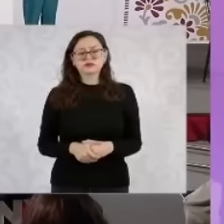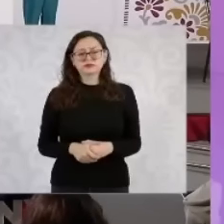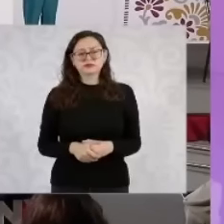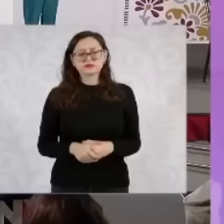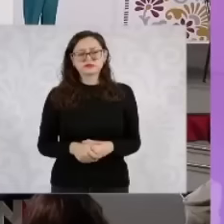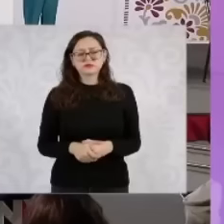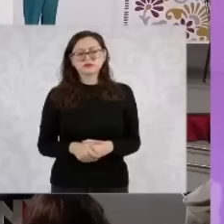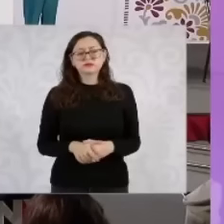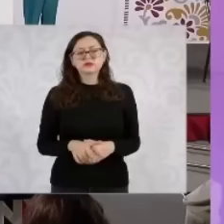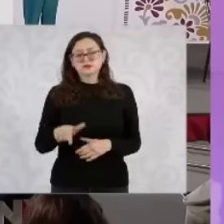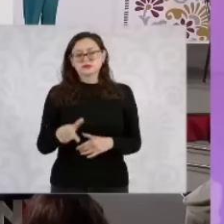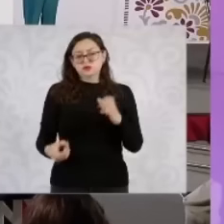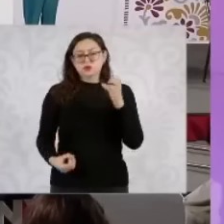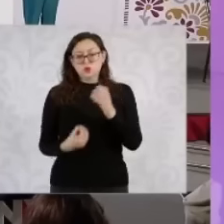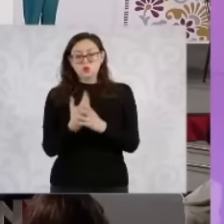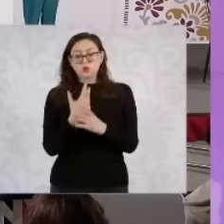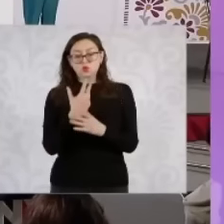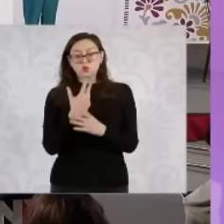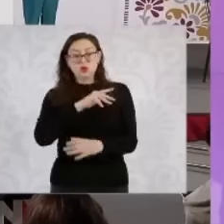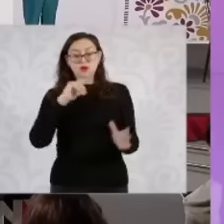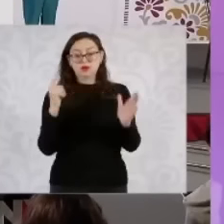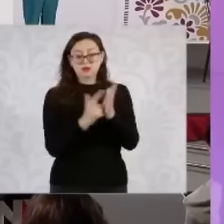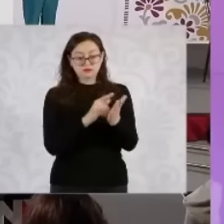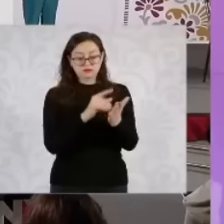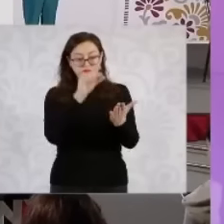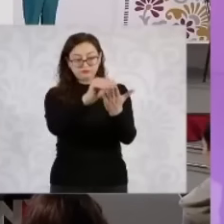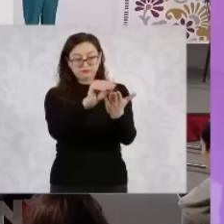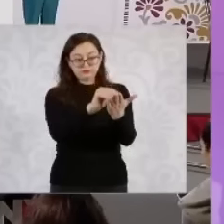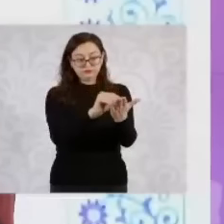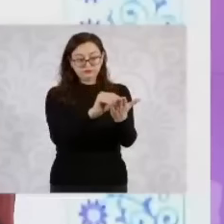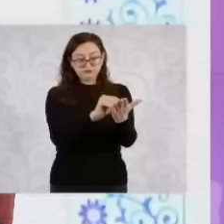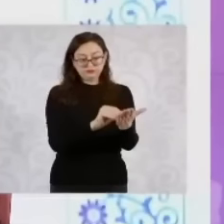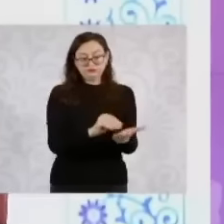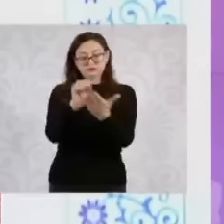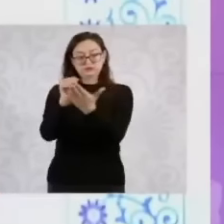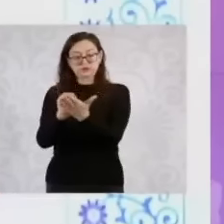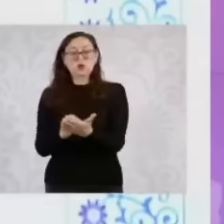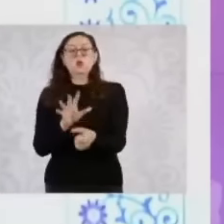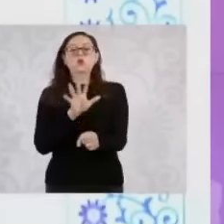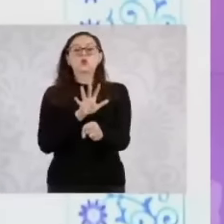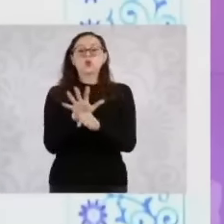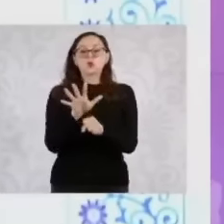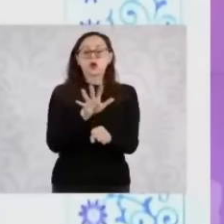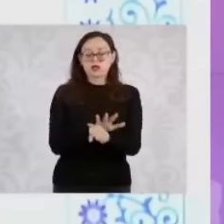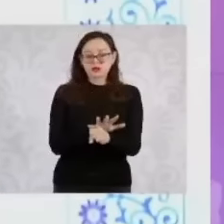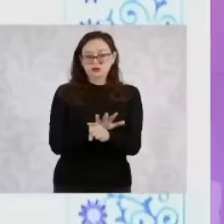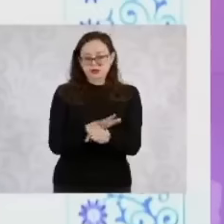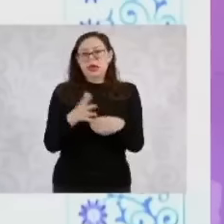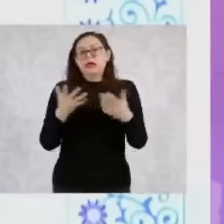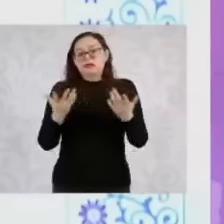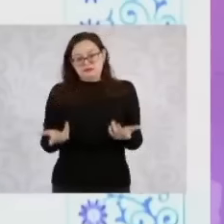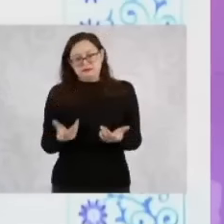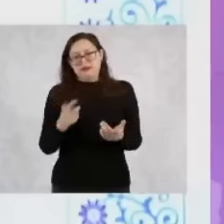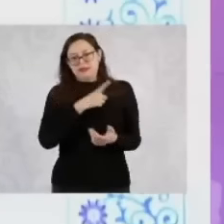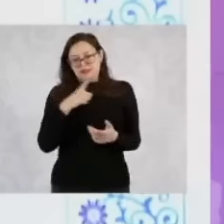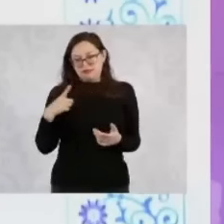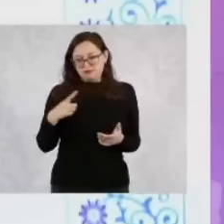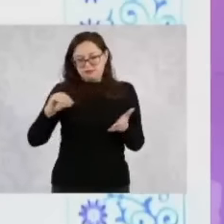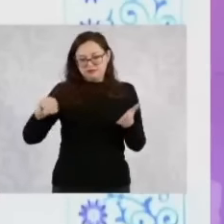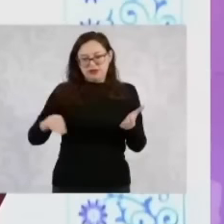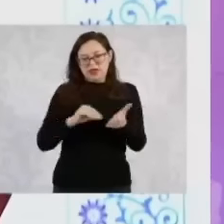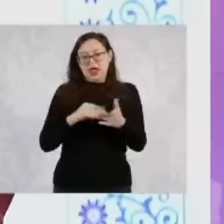electoral primero regula a los órganos que en este caso no tendrán que ser este modificados solo hay un pequeño